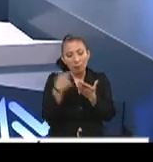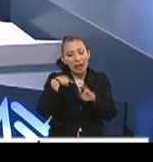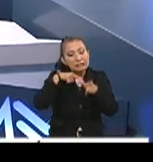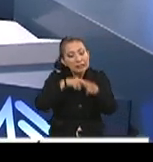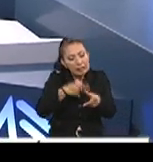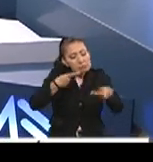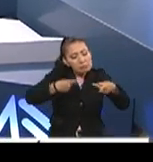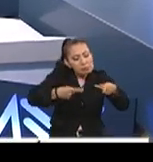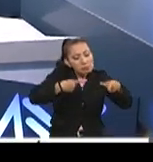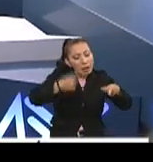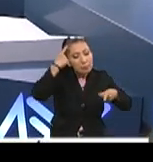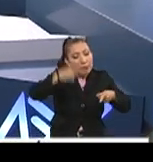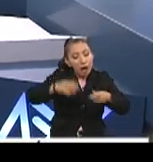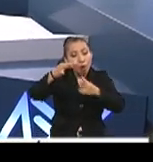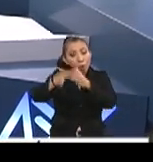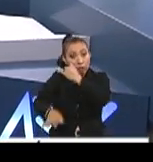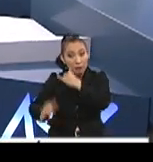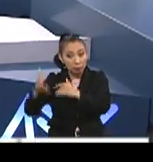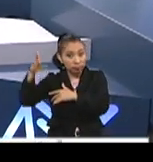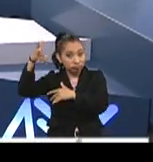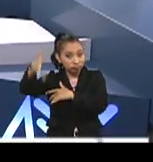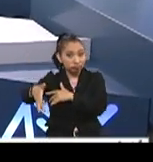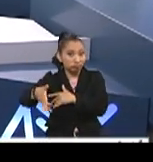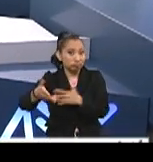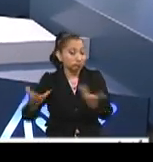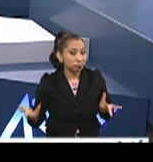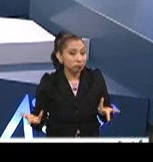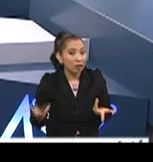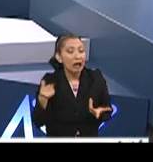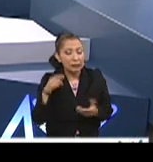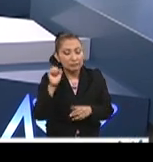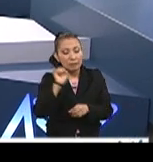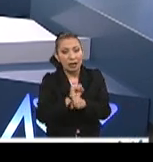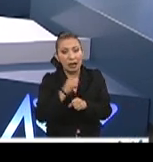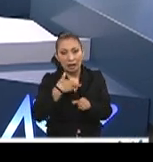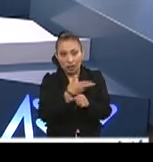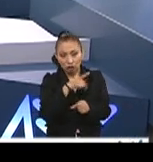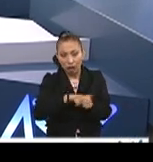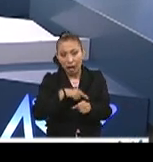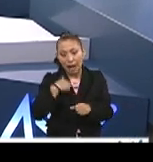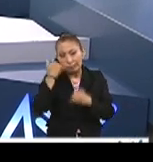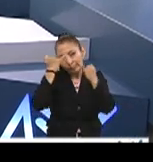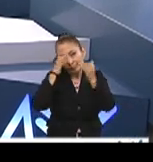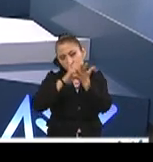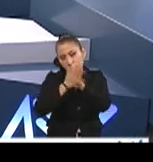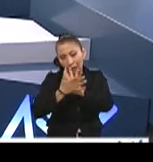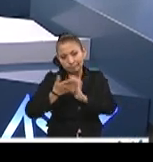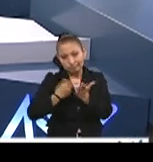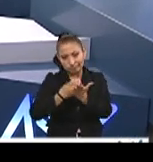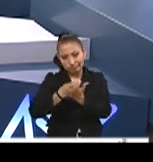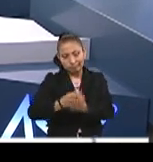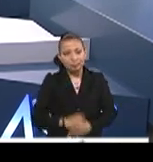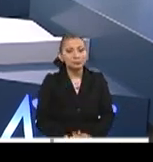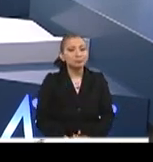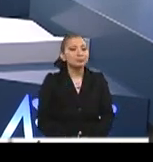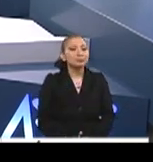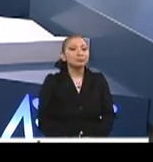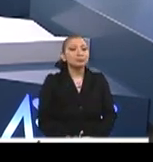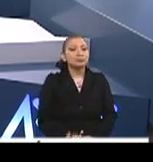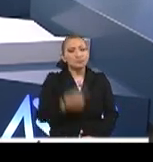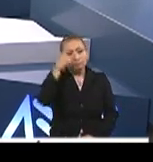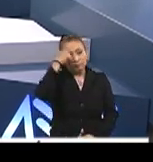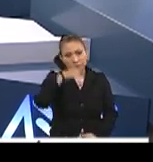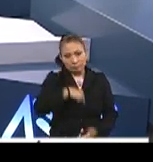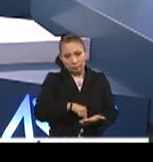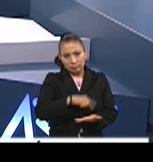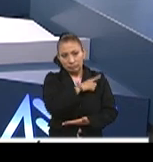que pueda prepararse para la gran final y, por supuesto, en la Semana Nacional del Emprendedor, su distinción. Correcto. Yo creo que tienes